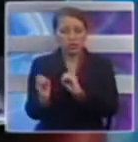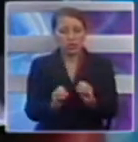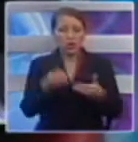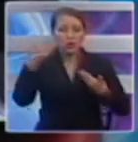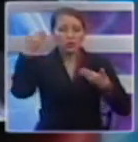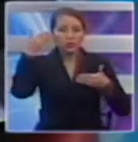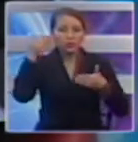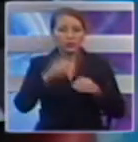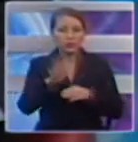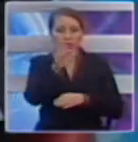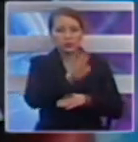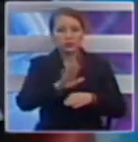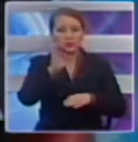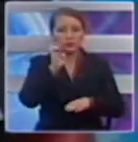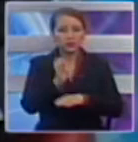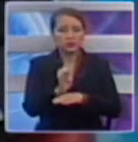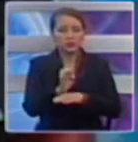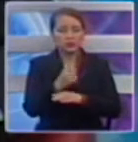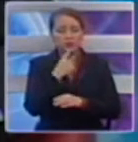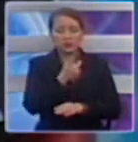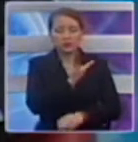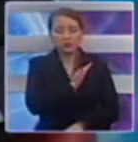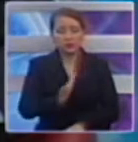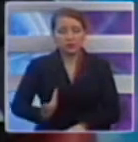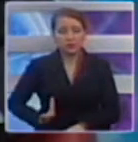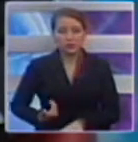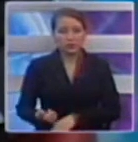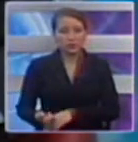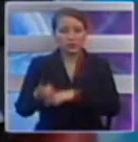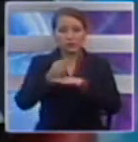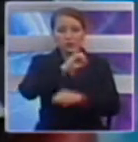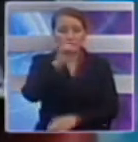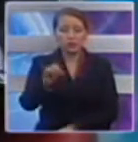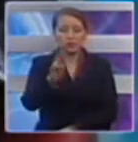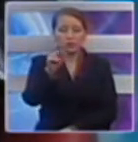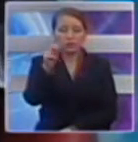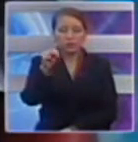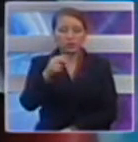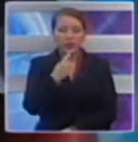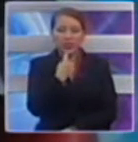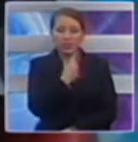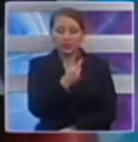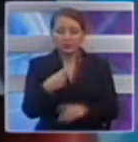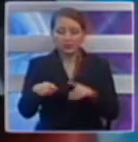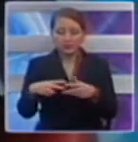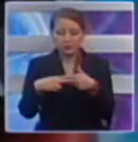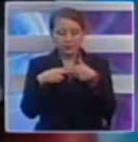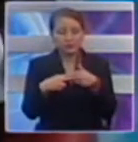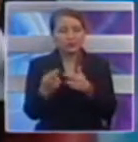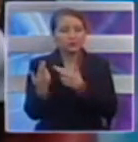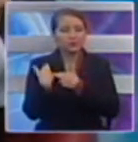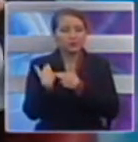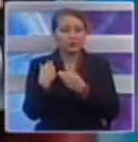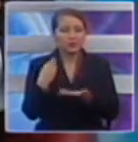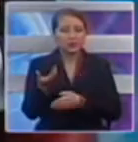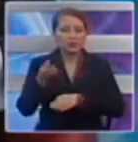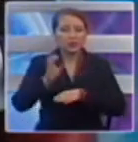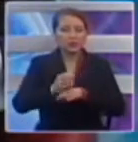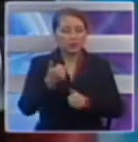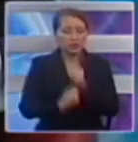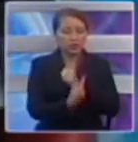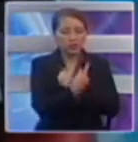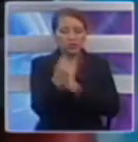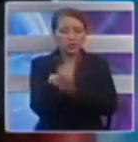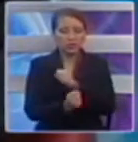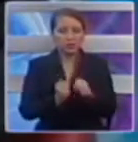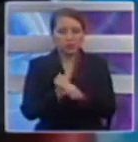políticas a nivel nacional. El presidente del máximo organismo electoral, Juan Pablo Pozo, señaló que los recursos corresponden a la asignación anual de los